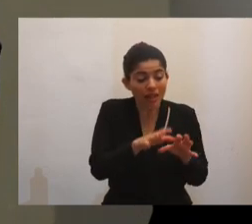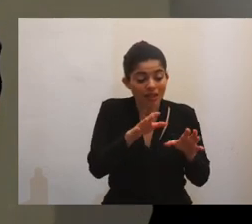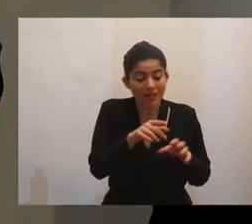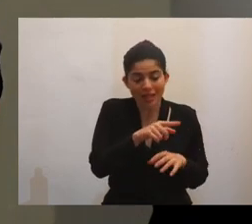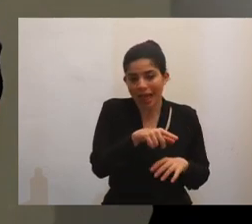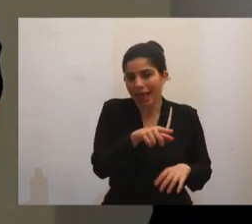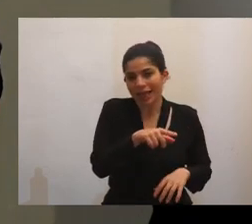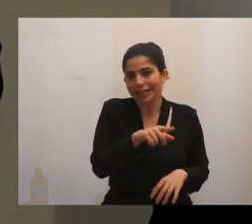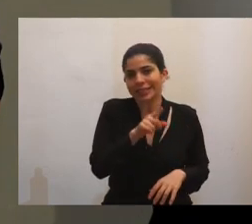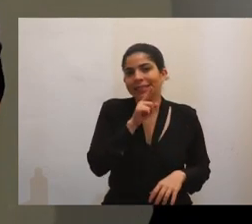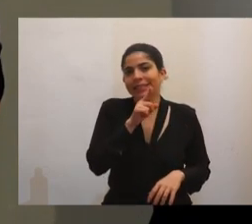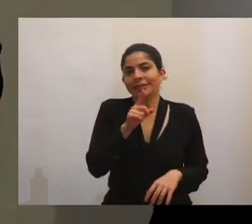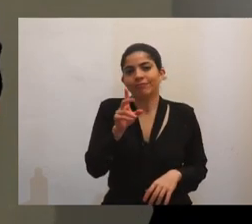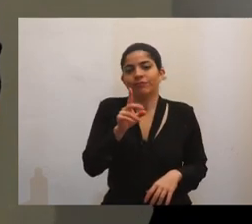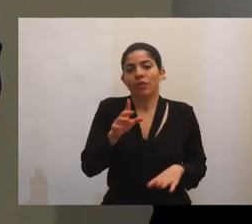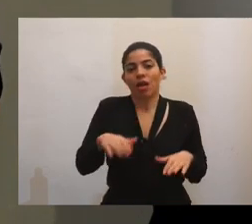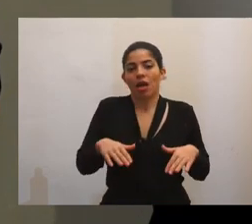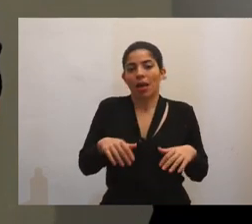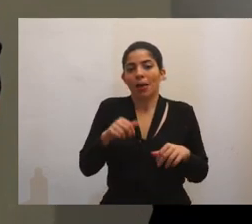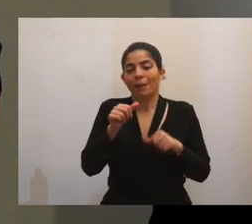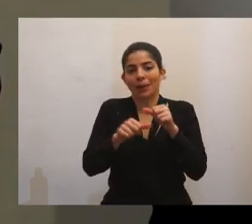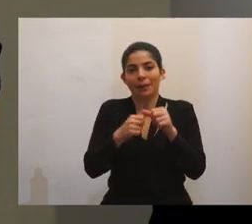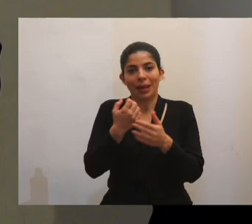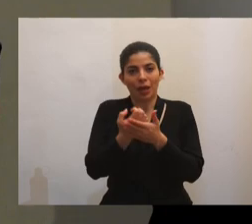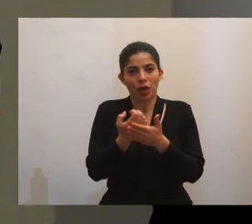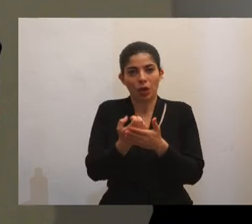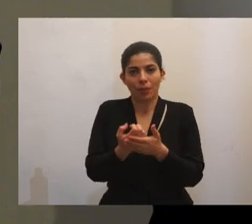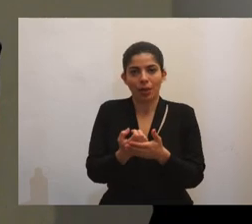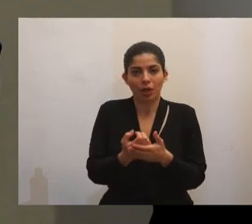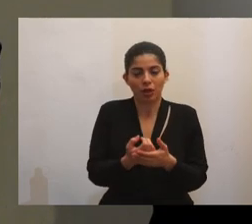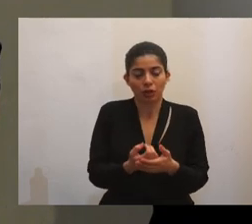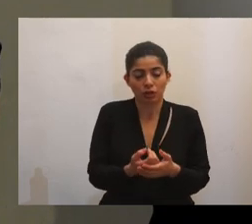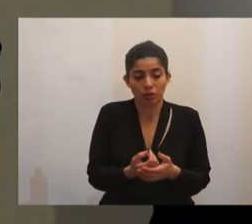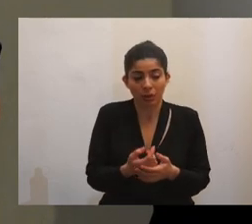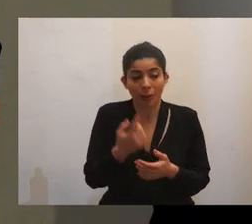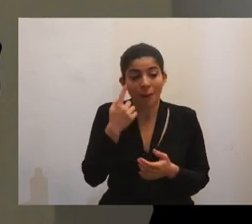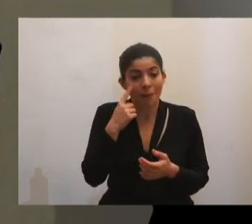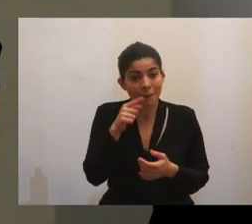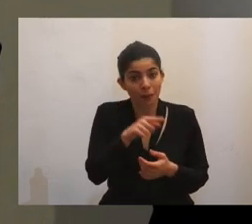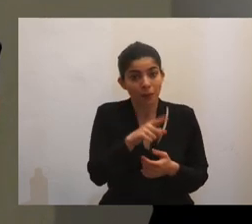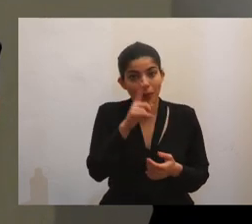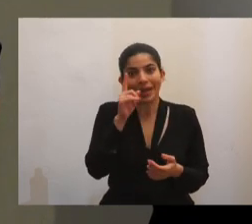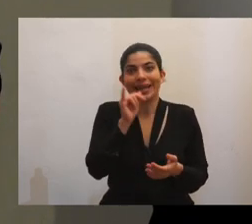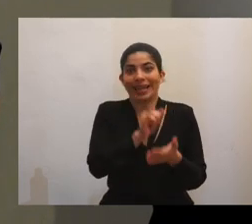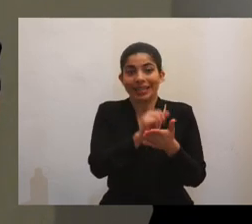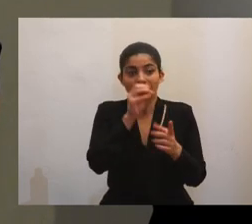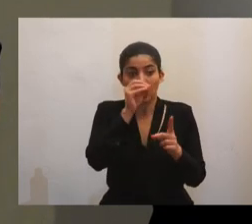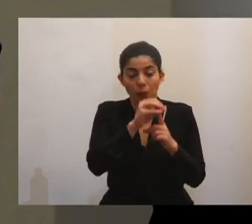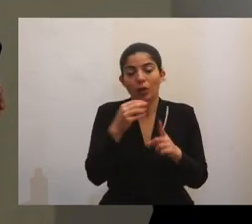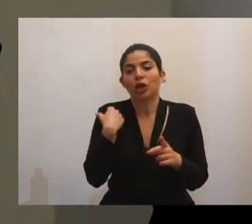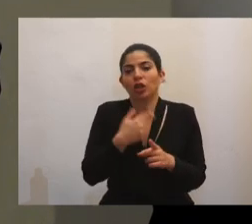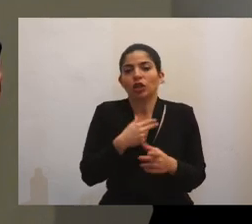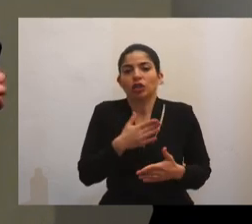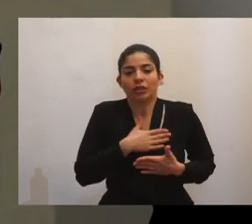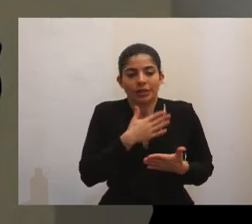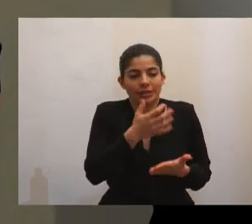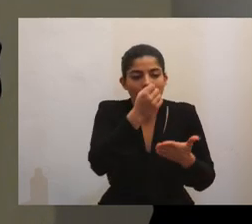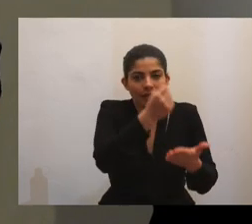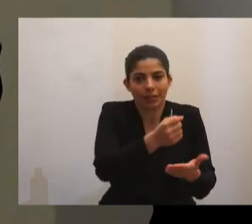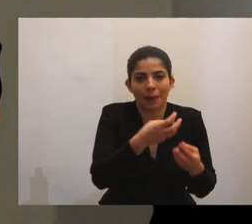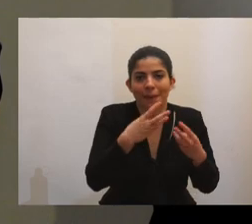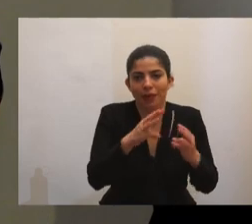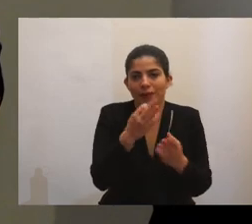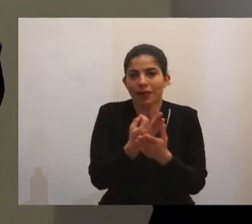son emprendimientos económicos, que para estos son los que estamos poniendo a disposición